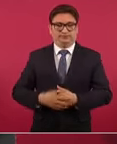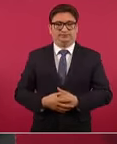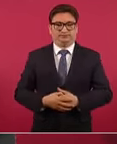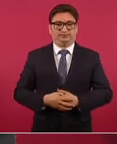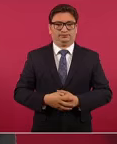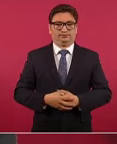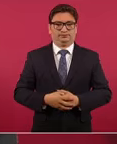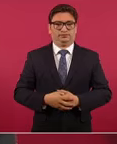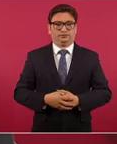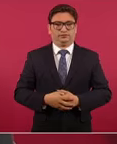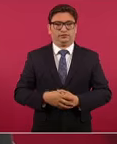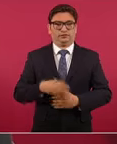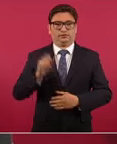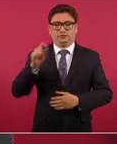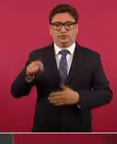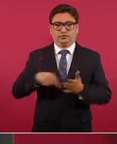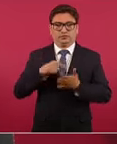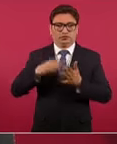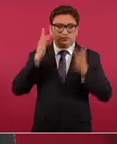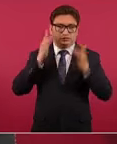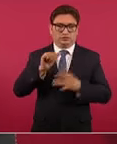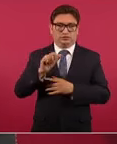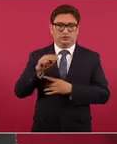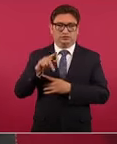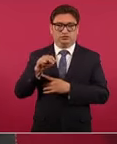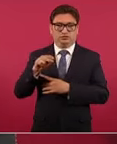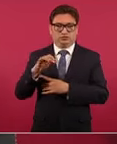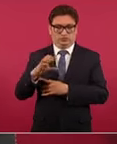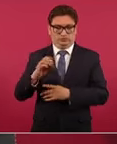de san antón sí sí sí sí sí